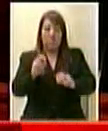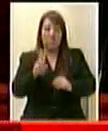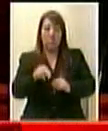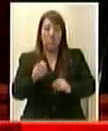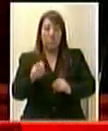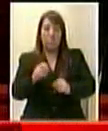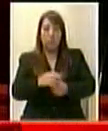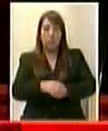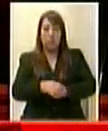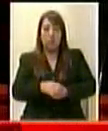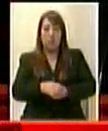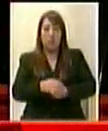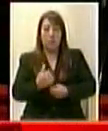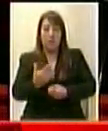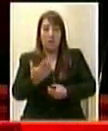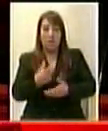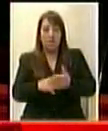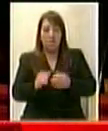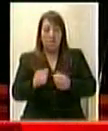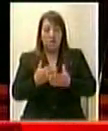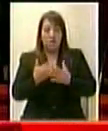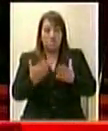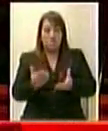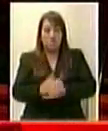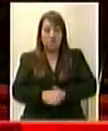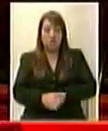2000, pedir